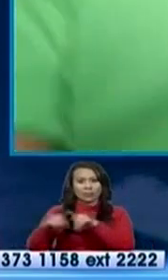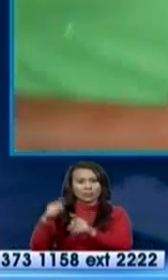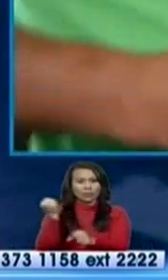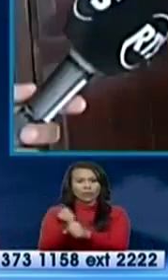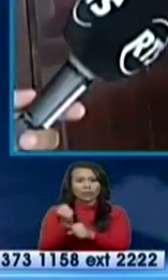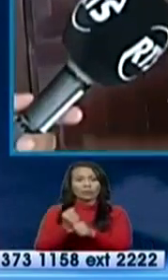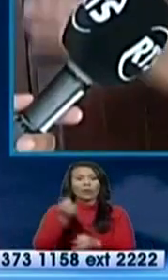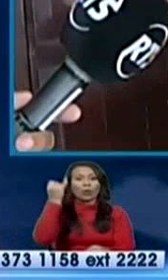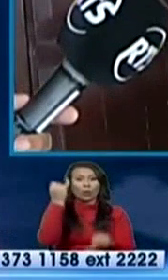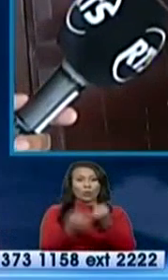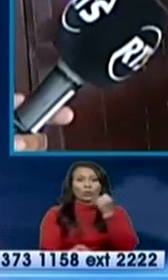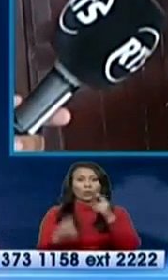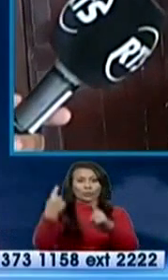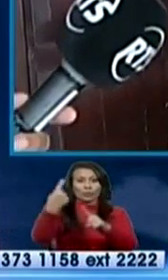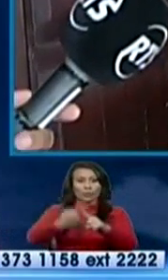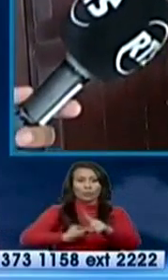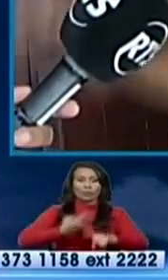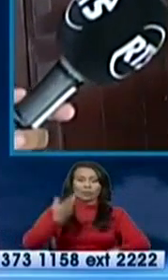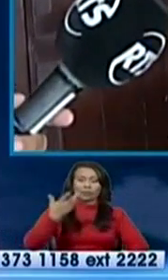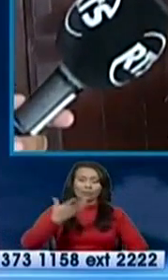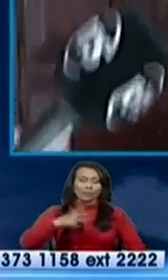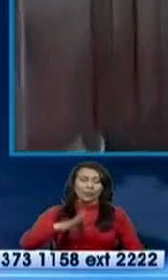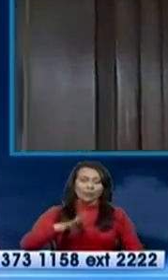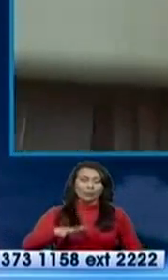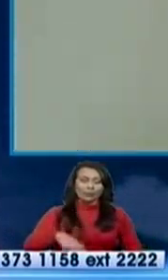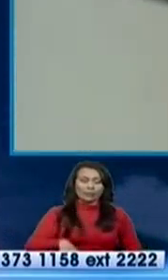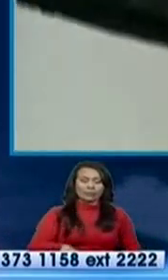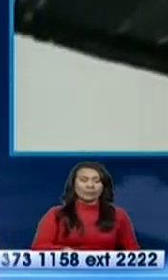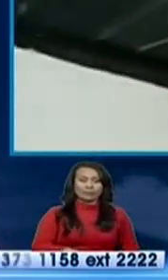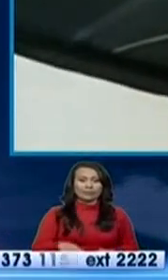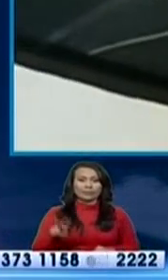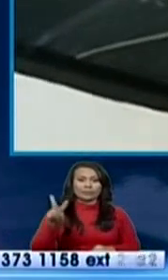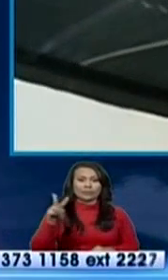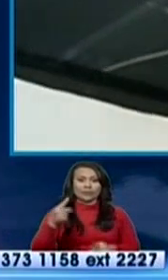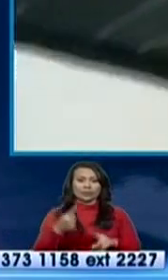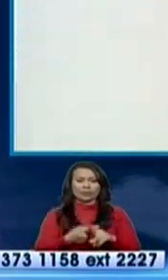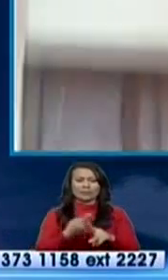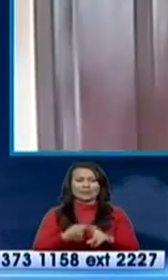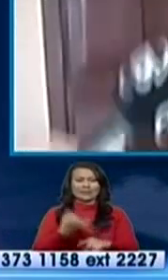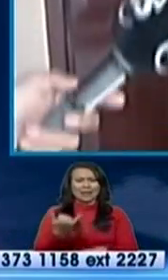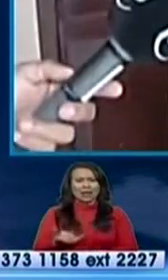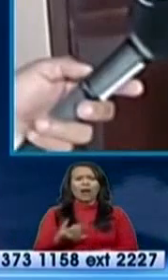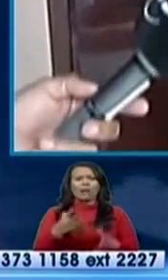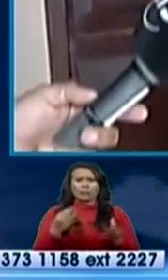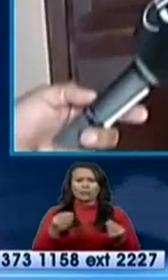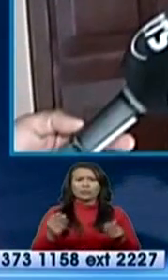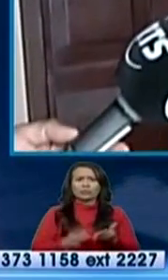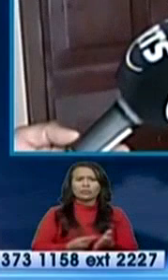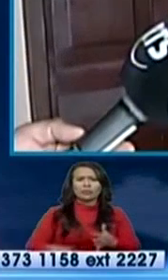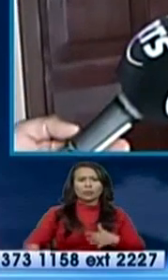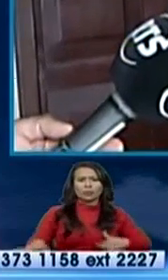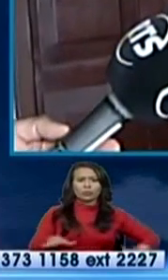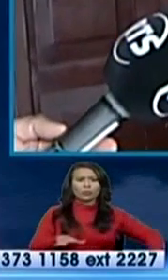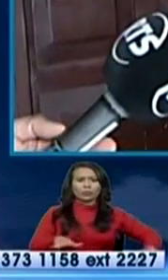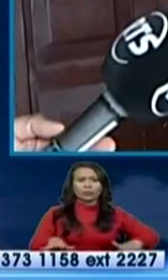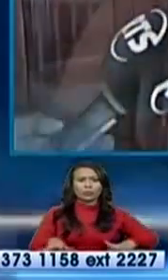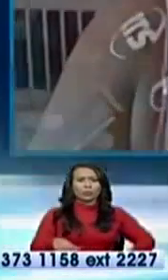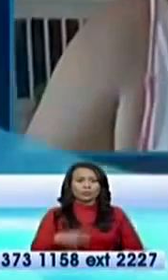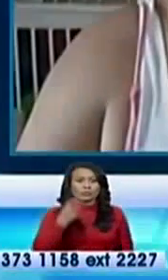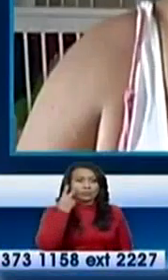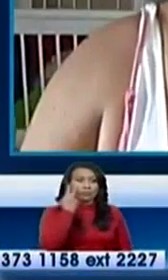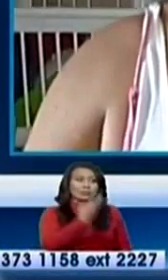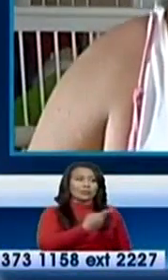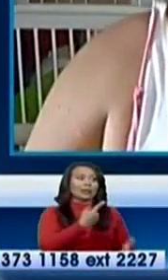en el último mes me parece, o mes y medio, no sé si, mes y medio, 2 meses, se han presentado varios temblores ya. Pero miren ustedes que tiene